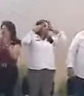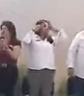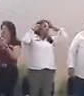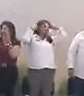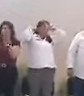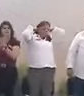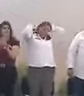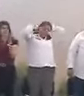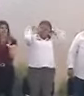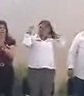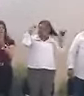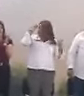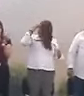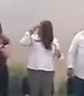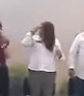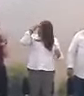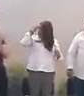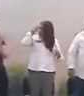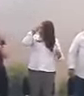¡Higinio!